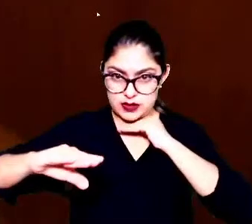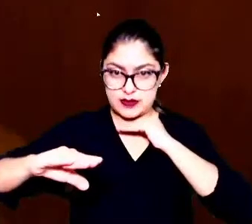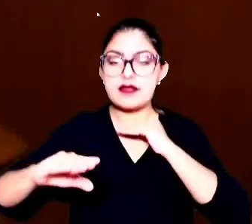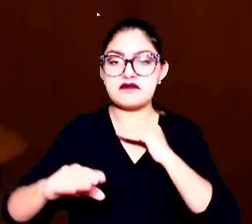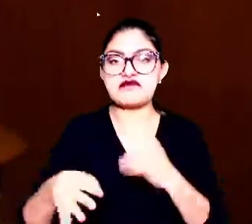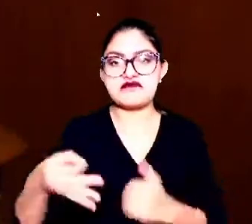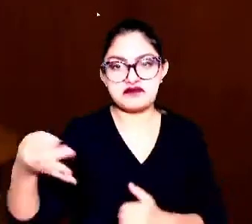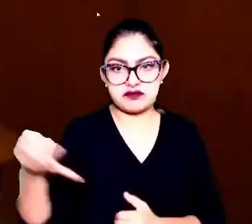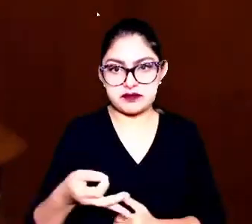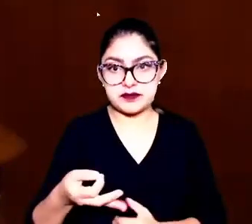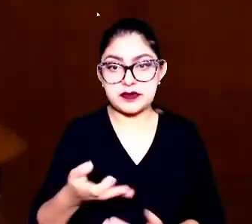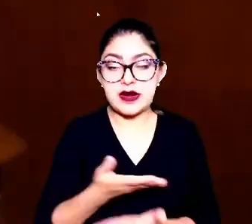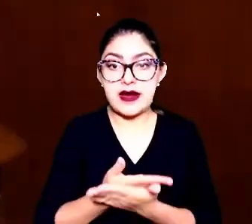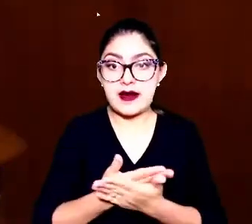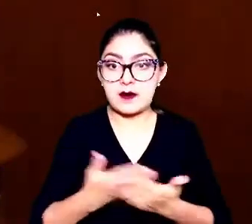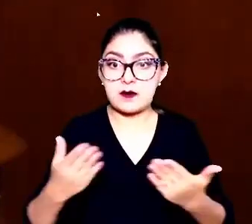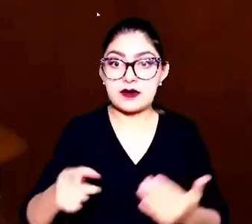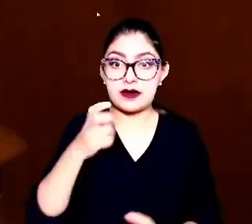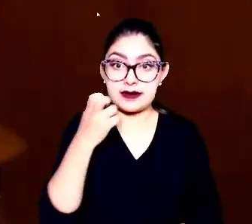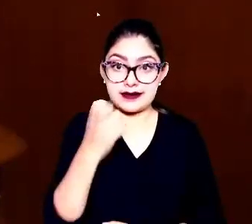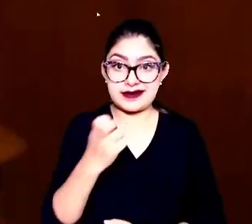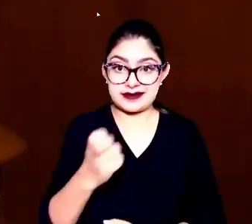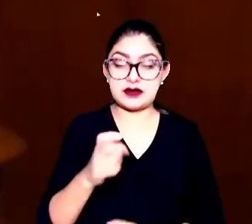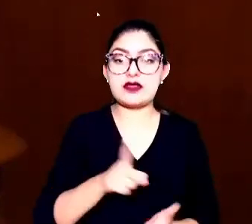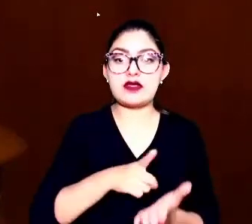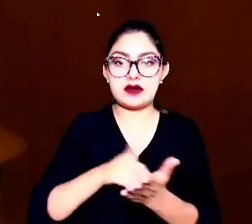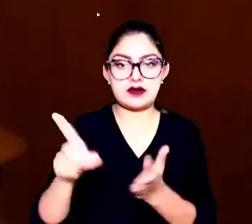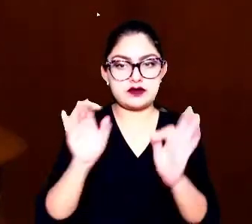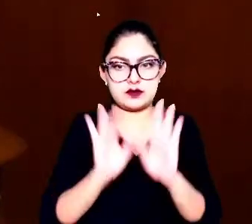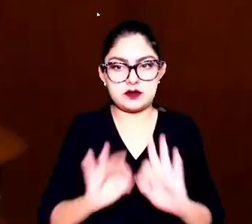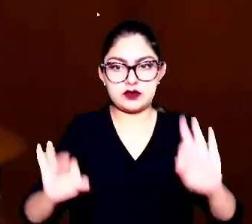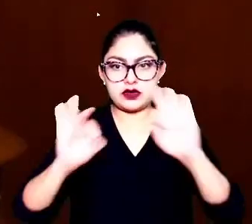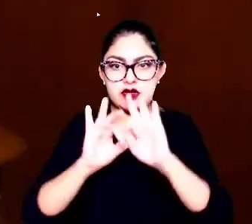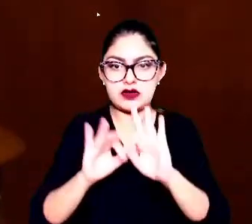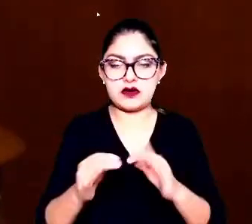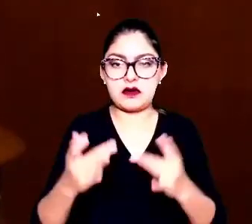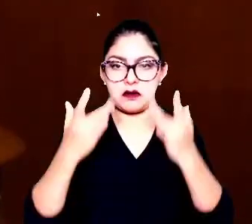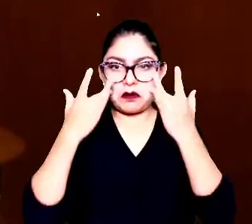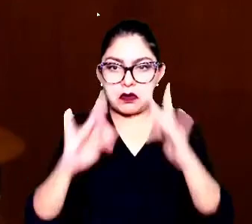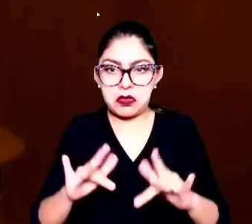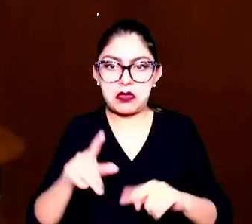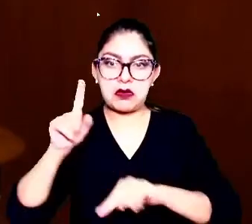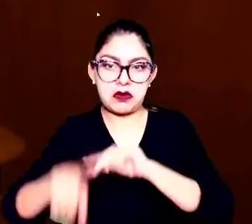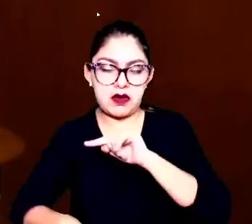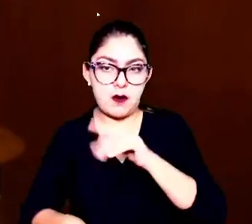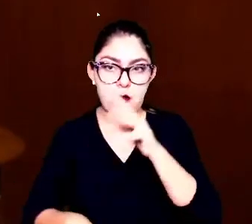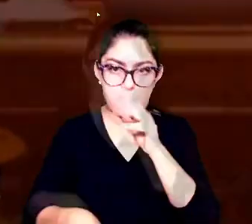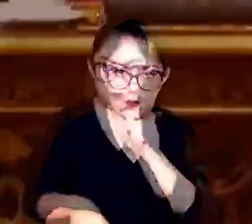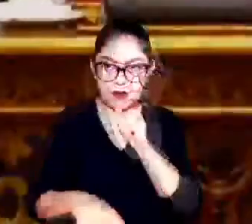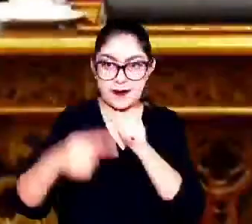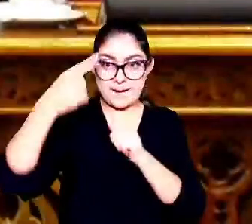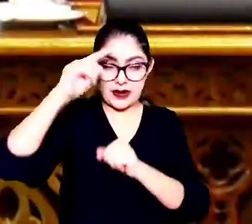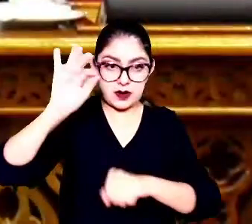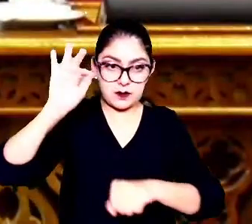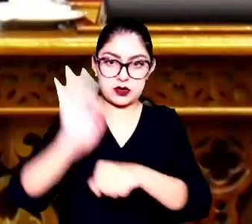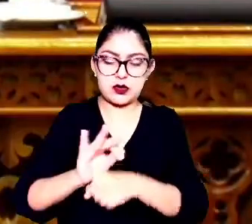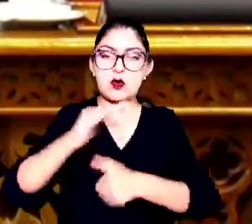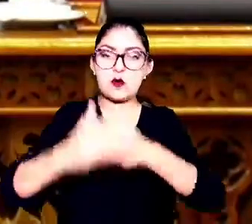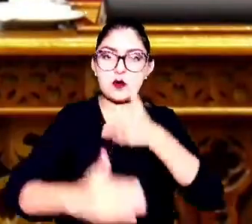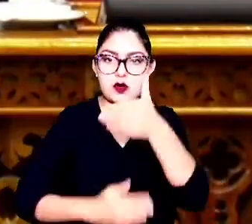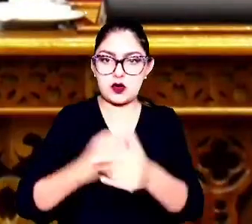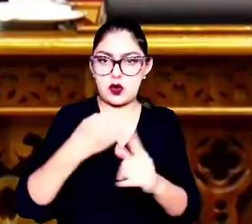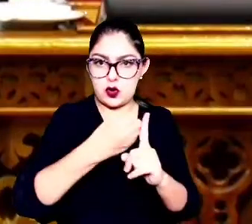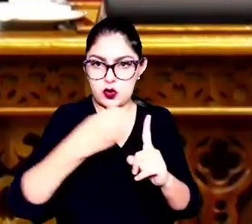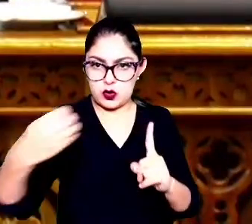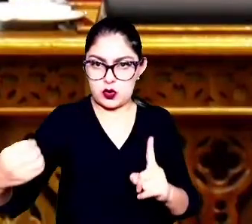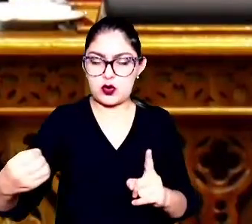irrenunciable de suma importancia como mecanismo de protección del debido proceso para llevar a cabo